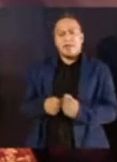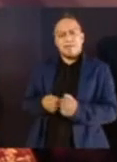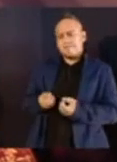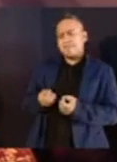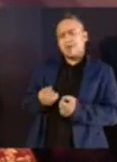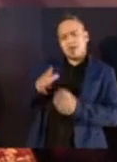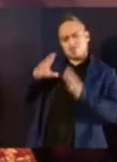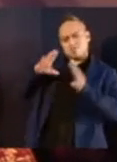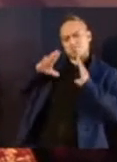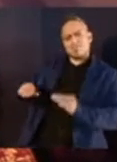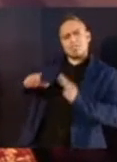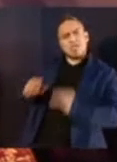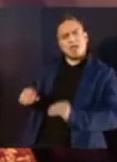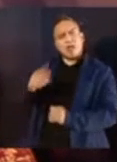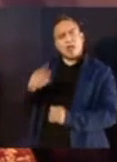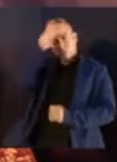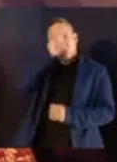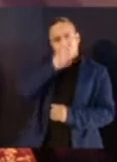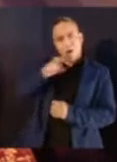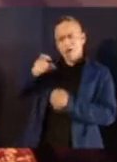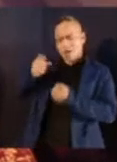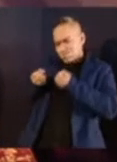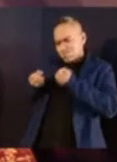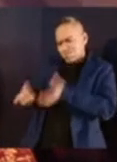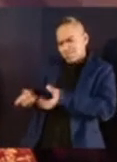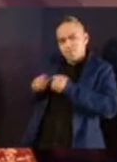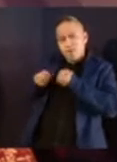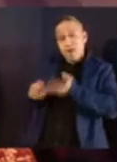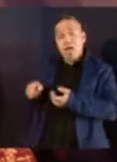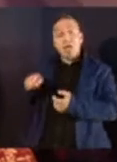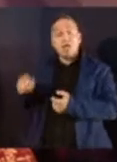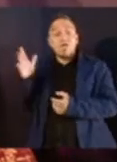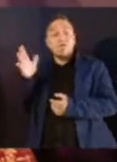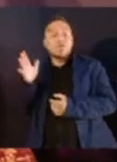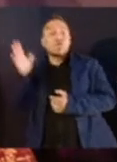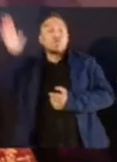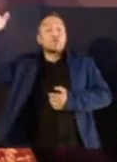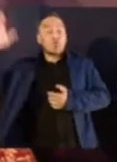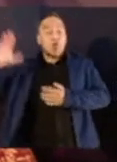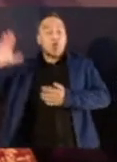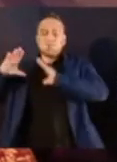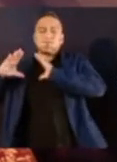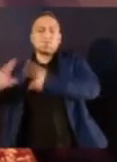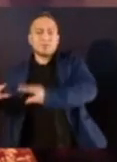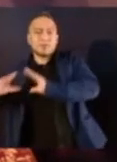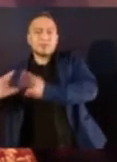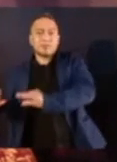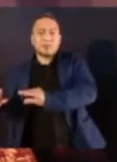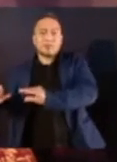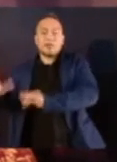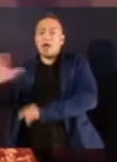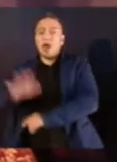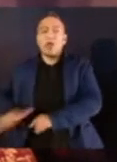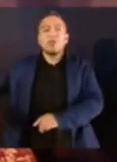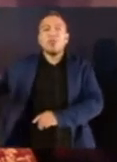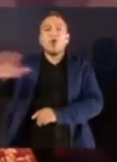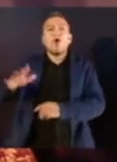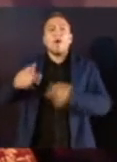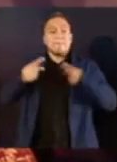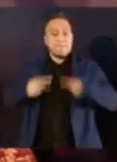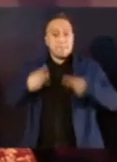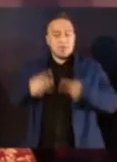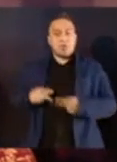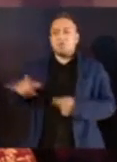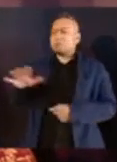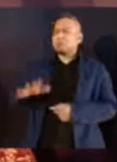básicas para realizar su labor social, humanística, axiológica en todas las comunidades, sea